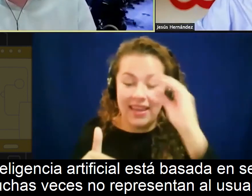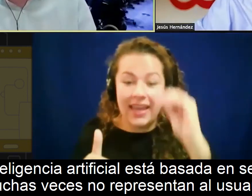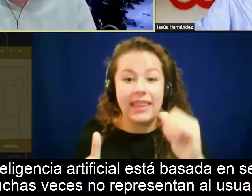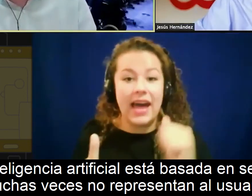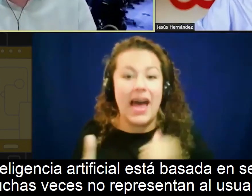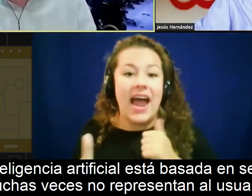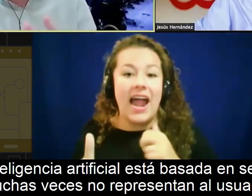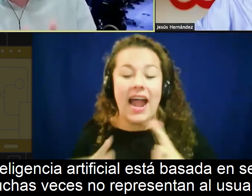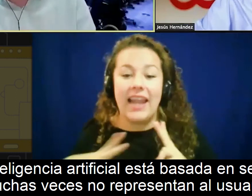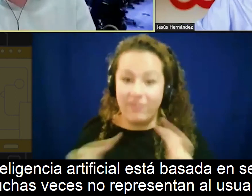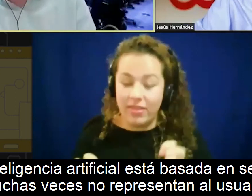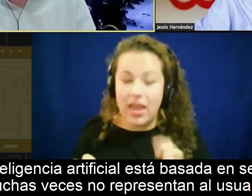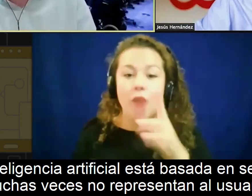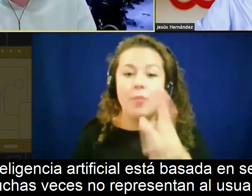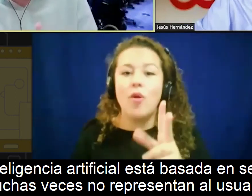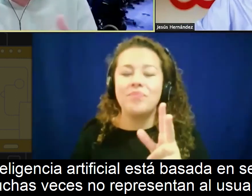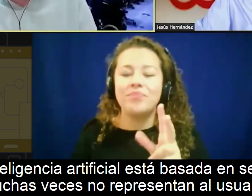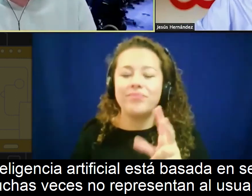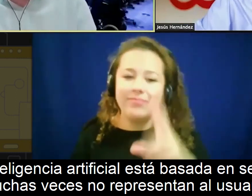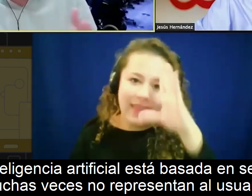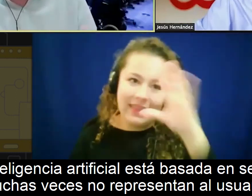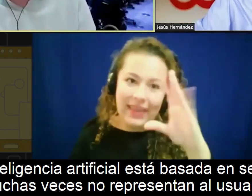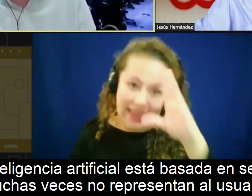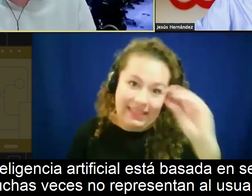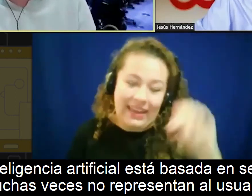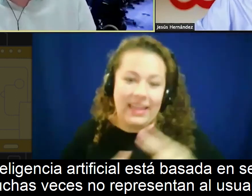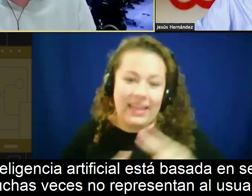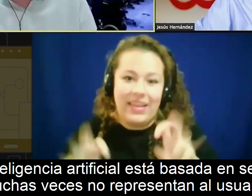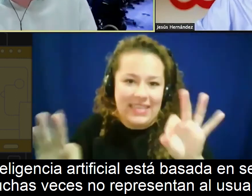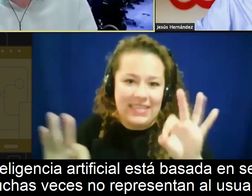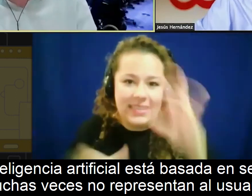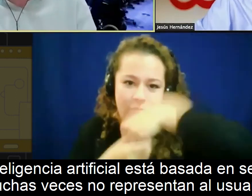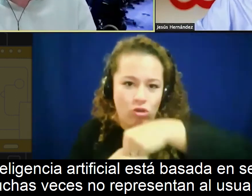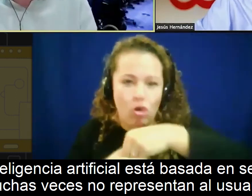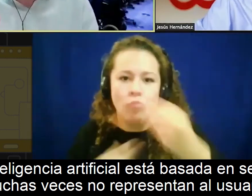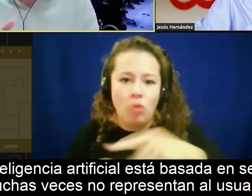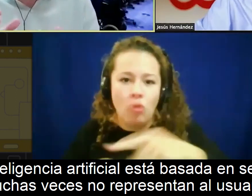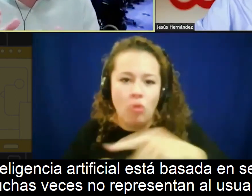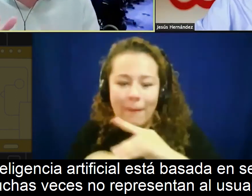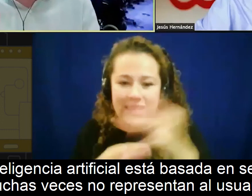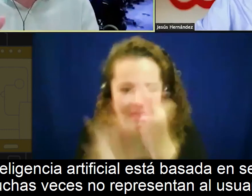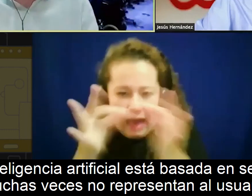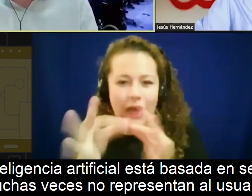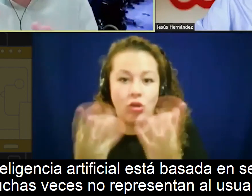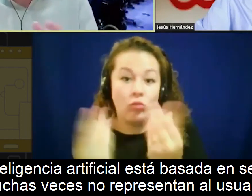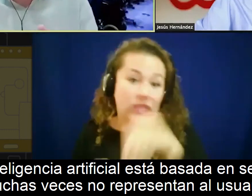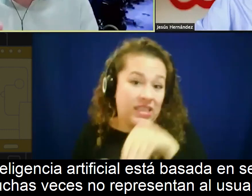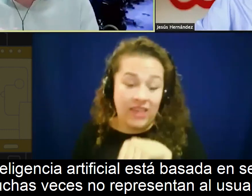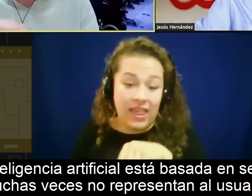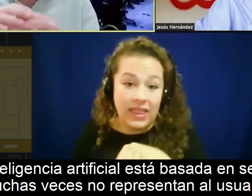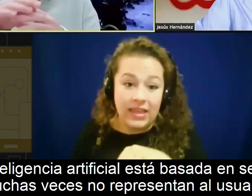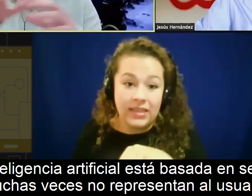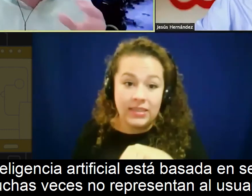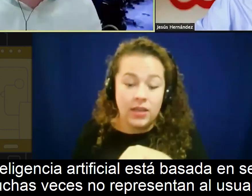inteligencia artificial está basada en datos, en series de datos que muchas veces no